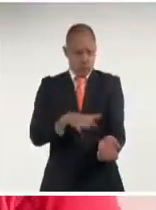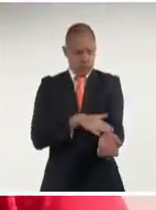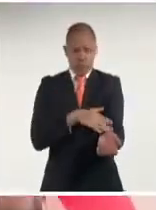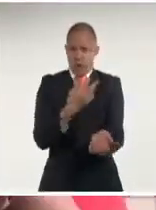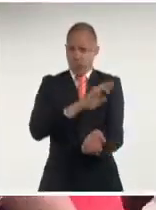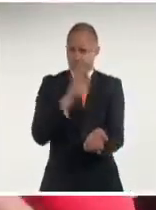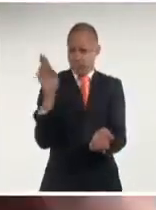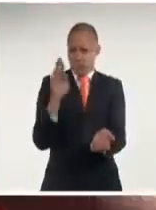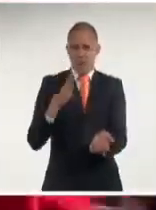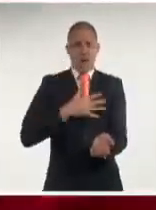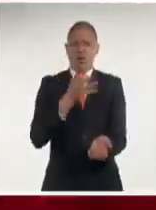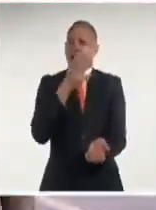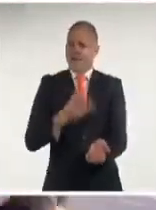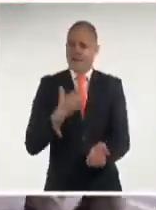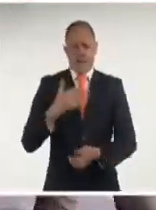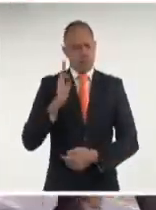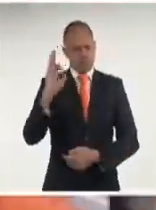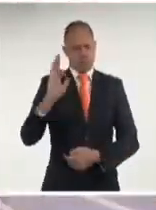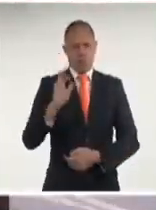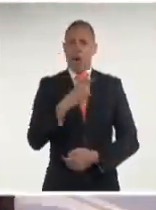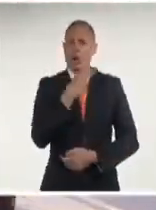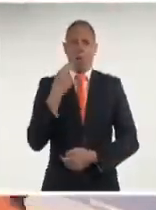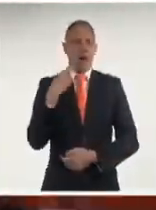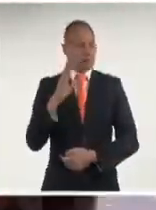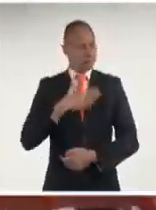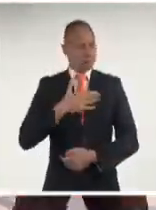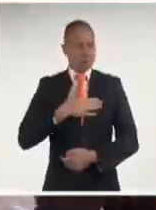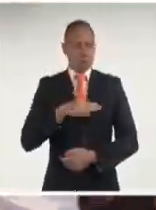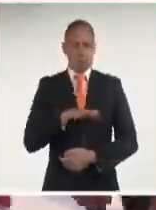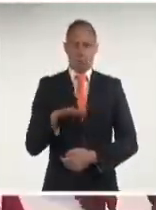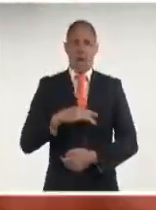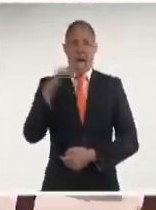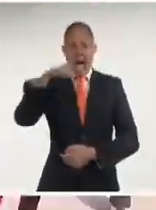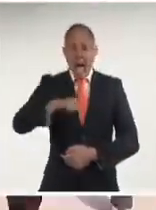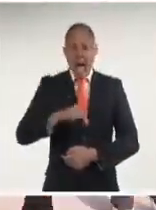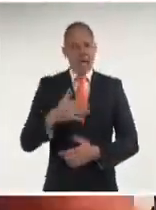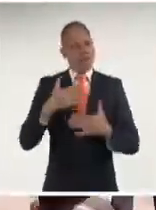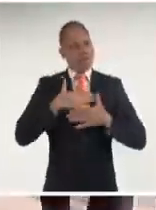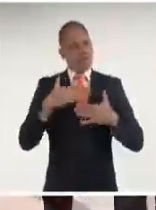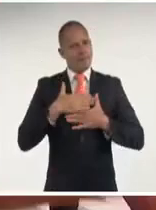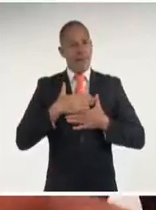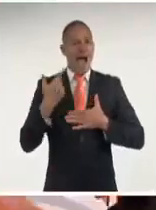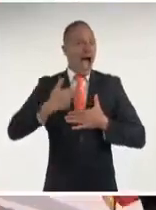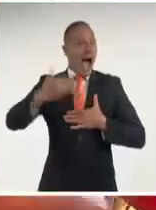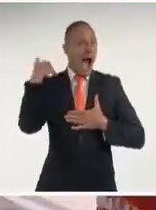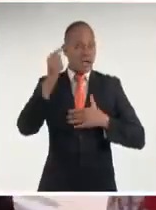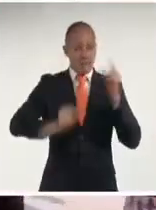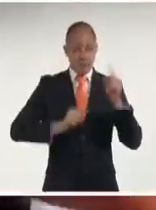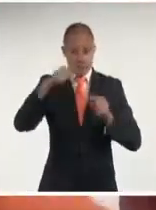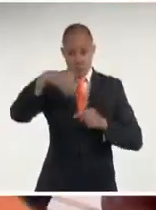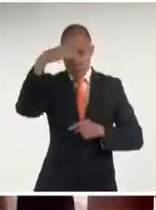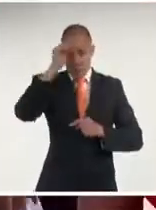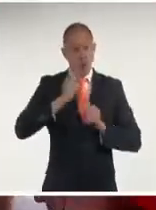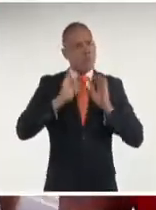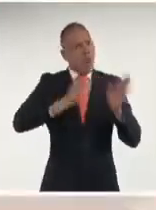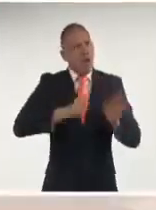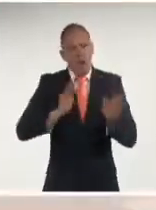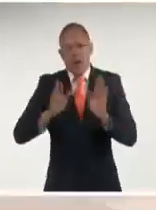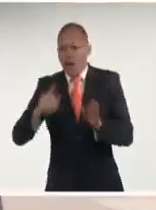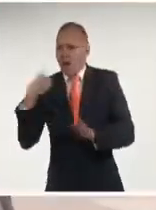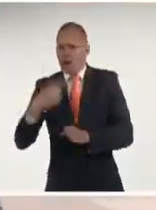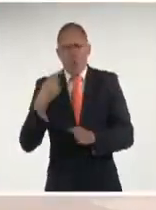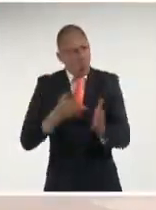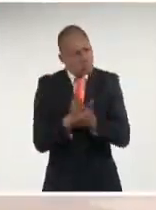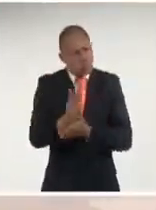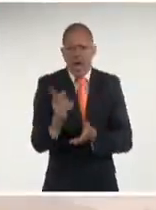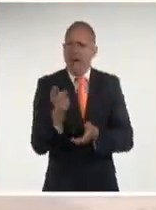fidelista, porque soy martiana. Esto es de nosotros y por esto murieron muchos cubanos y seguiremos muriendo para seguirla defendiendo.